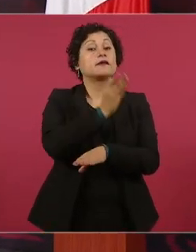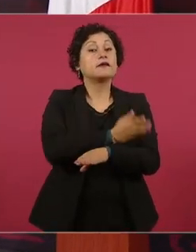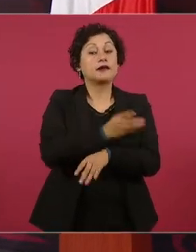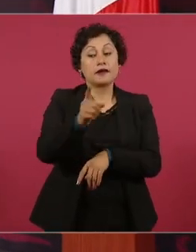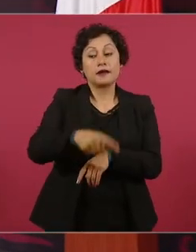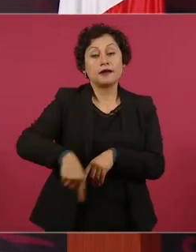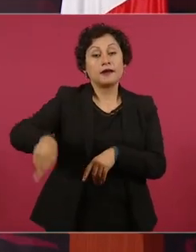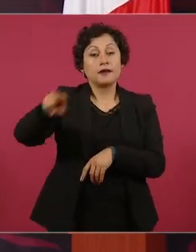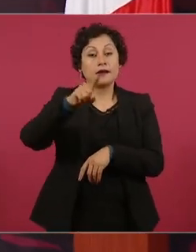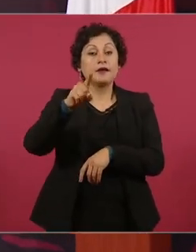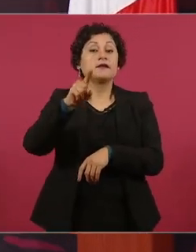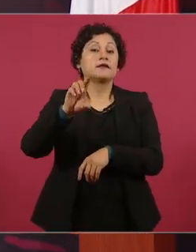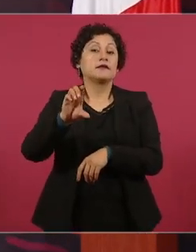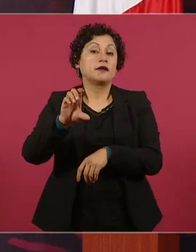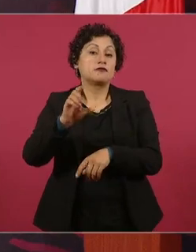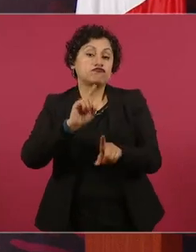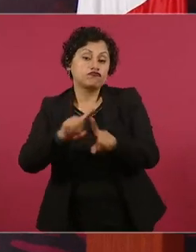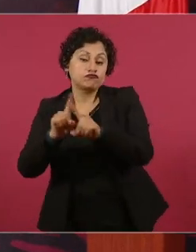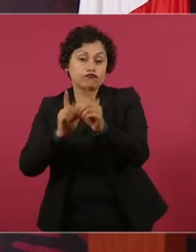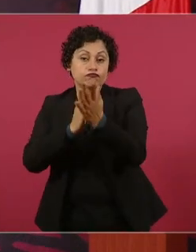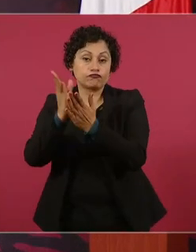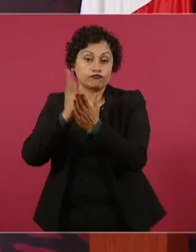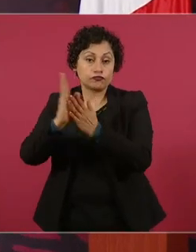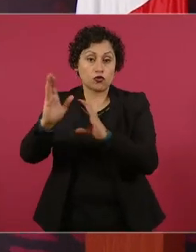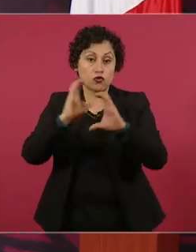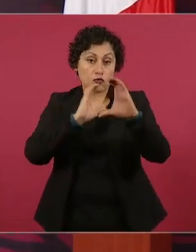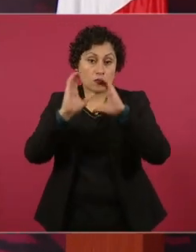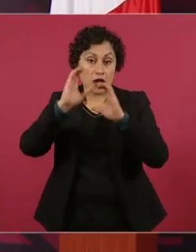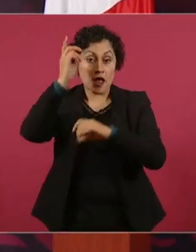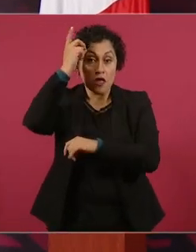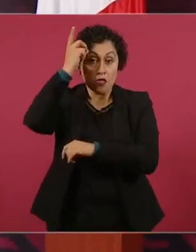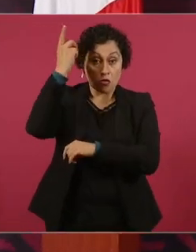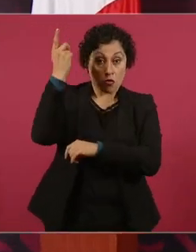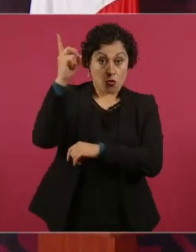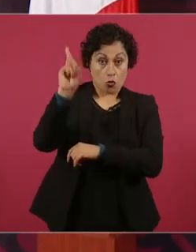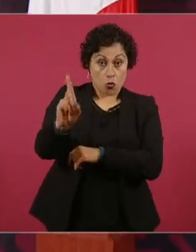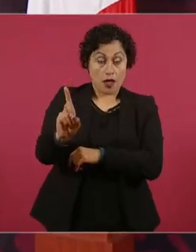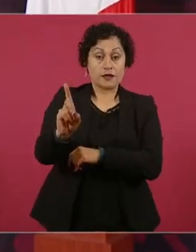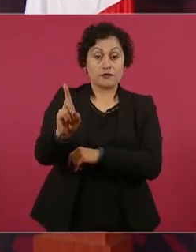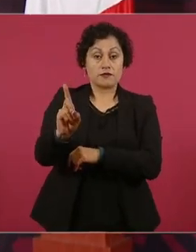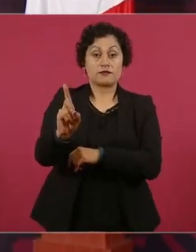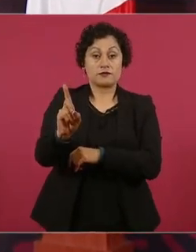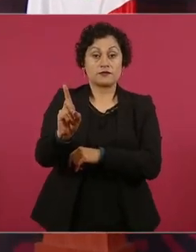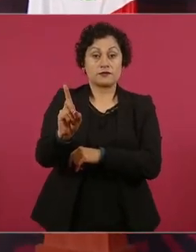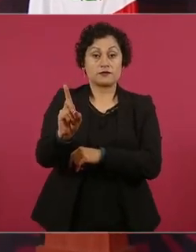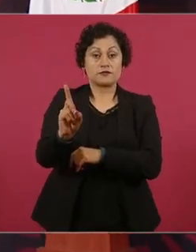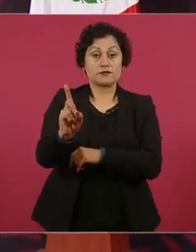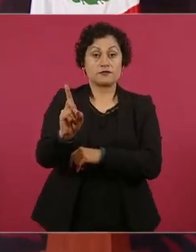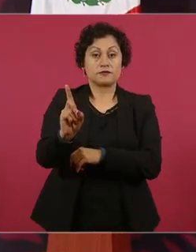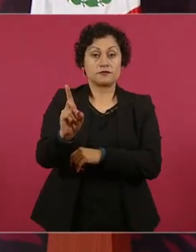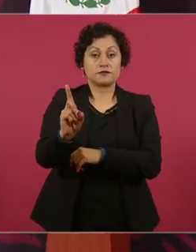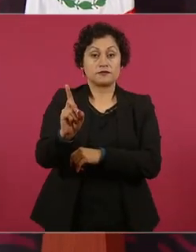contratos para construir,